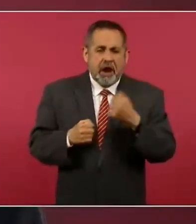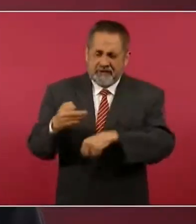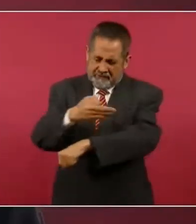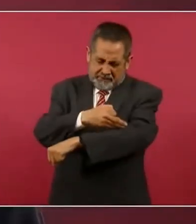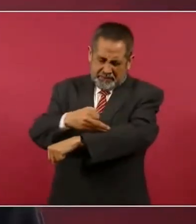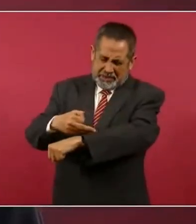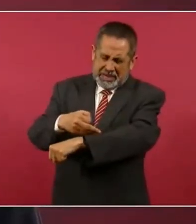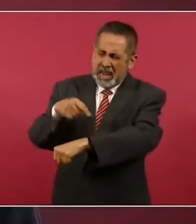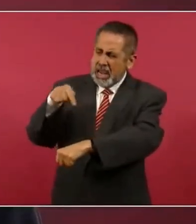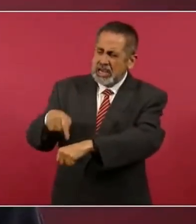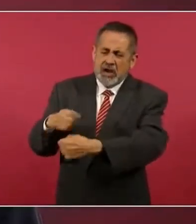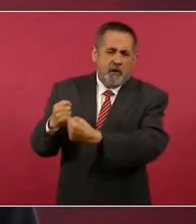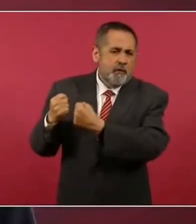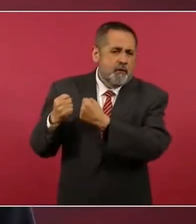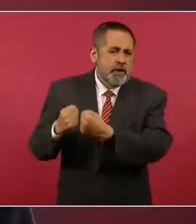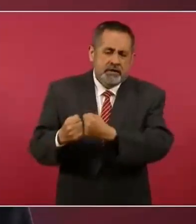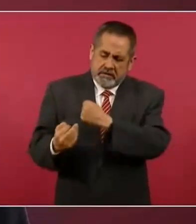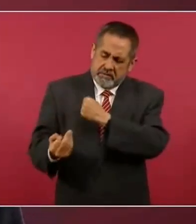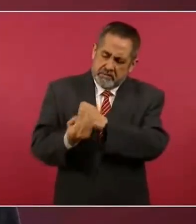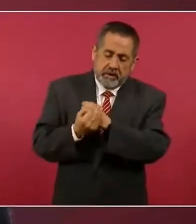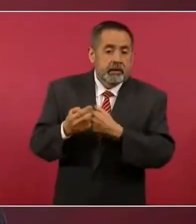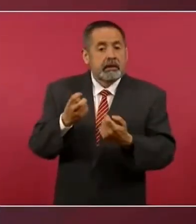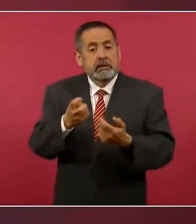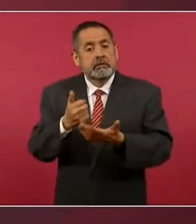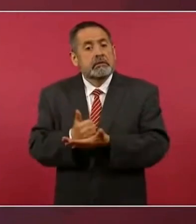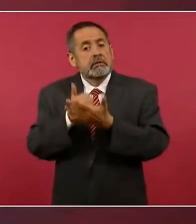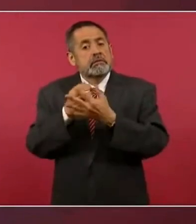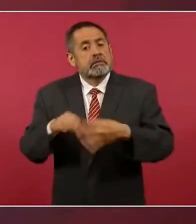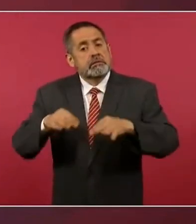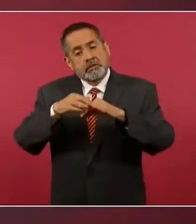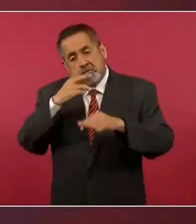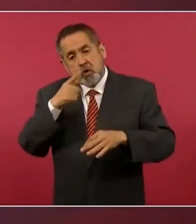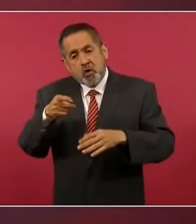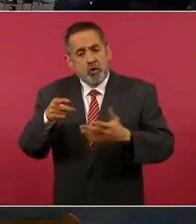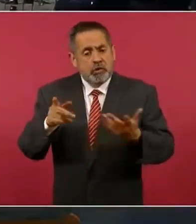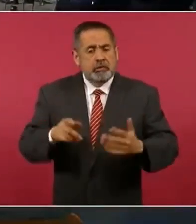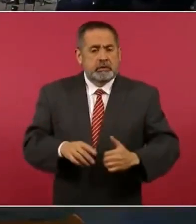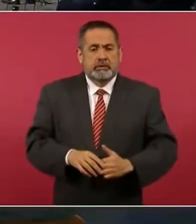único, y eso nos está dando resultados.